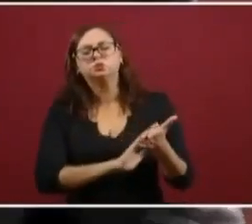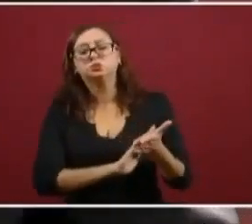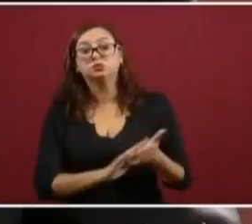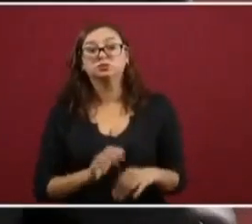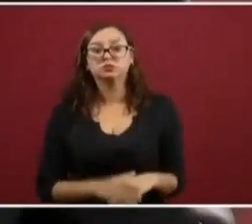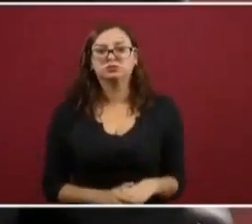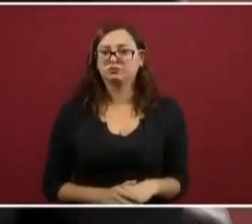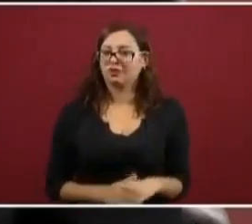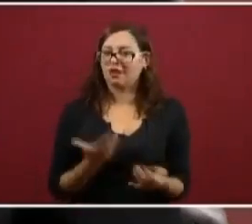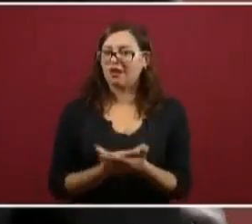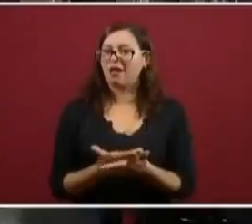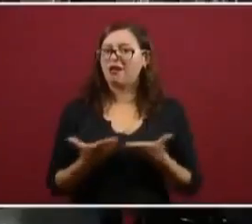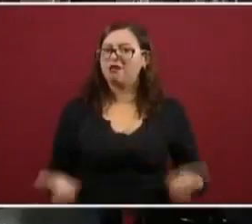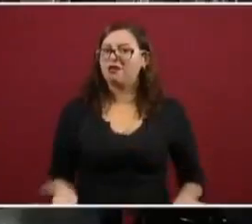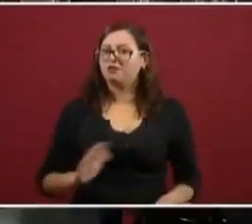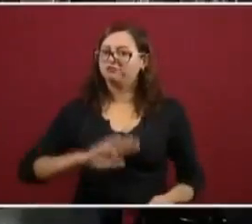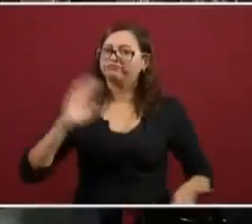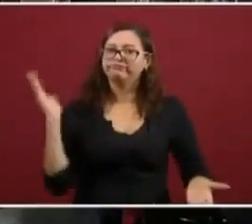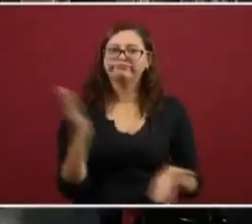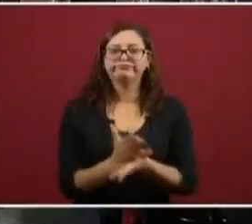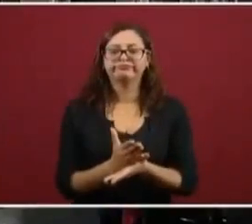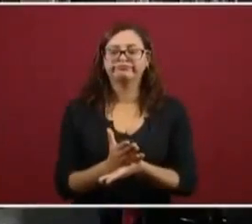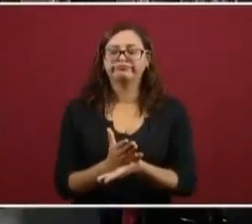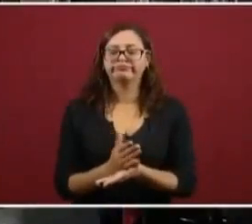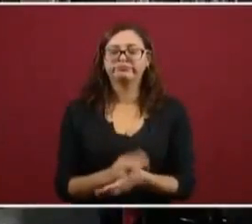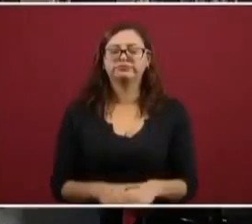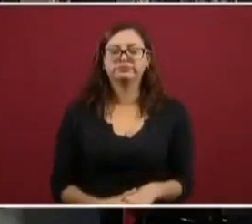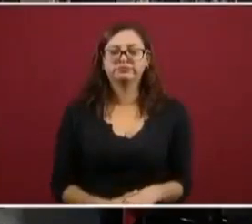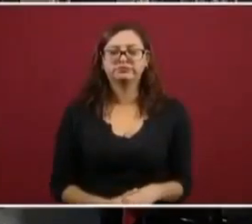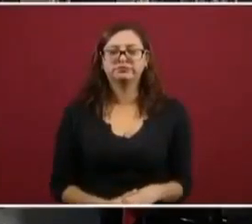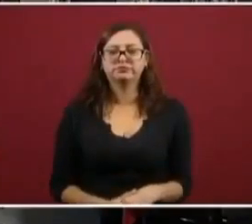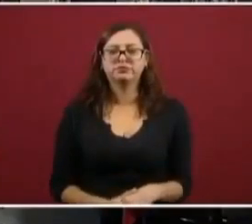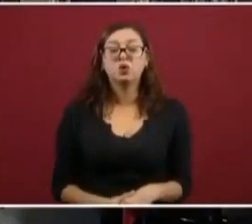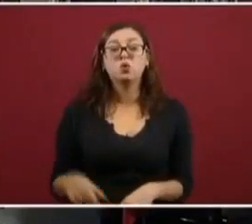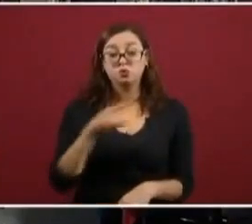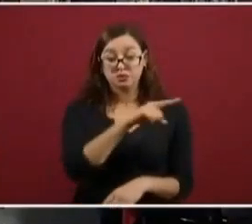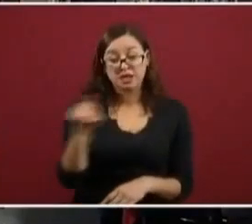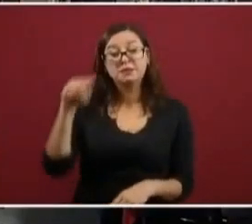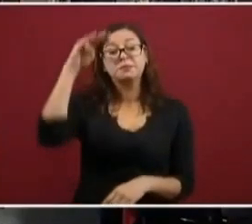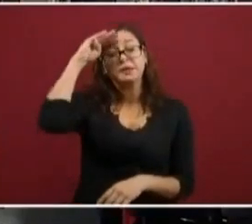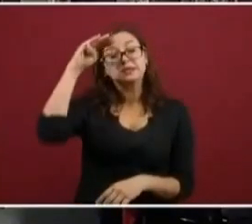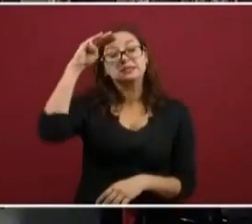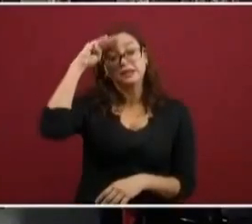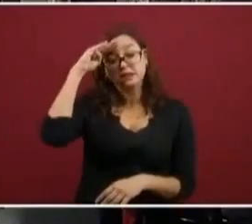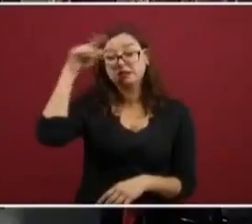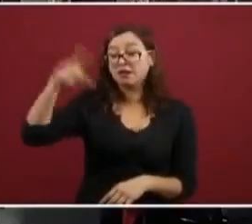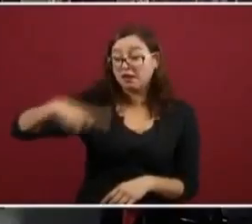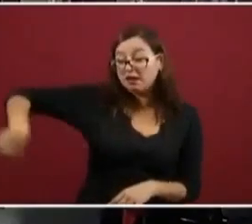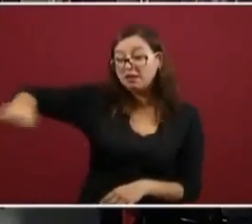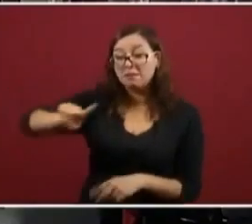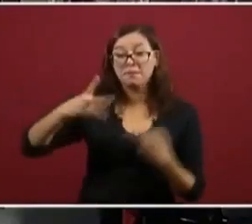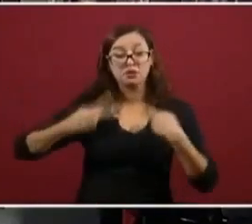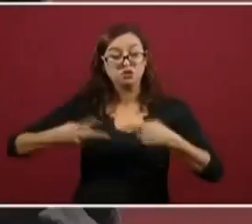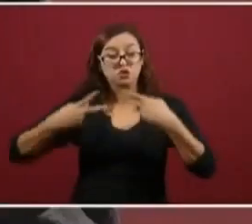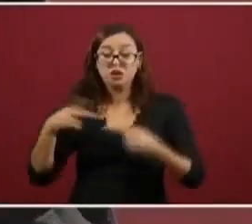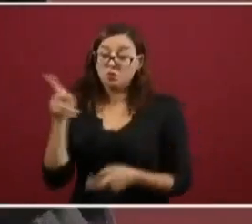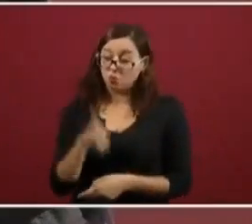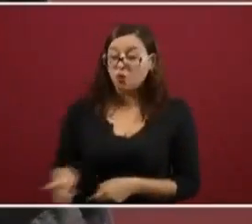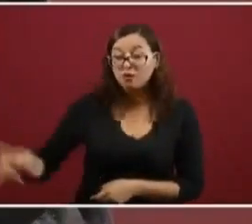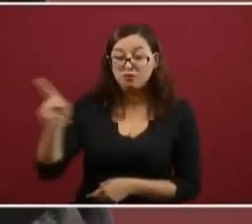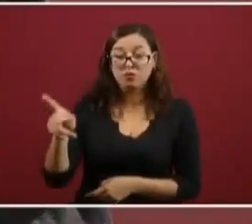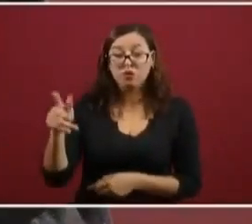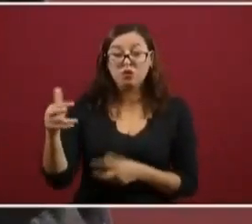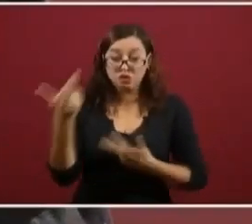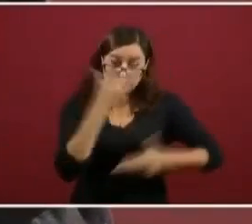se terminó ustedes creen que la gente permitiría que se regresara